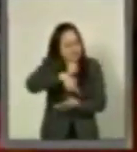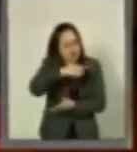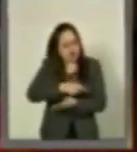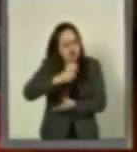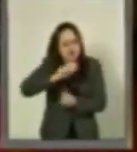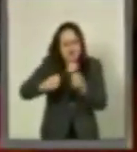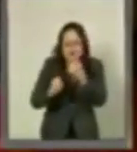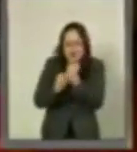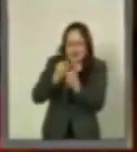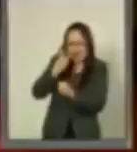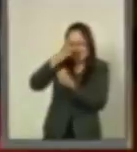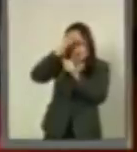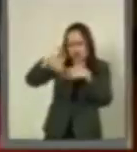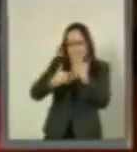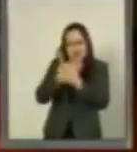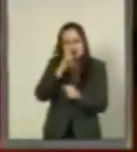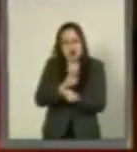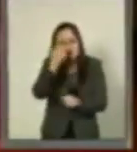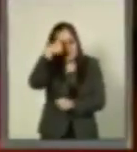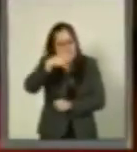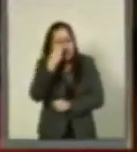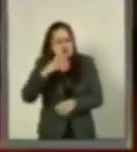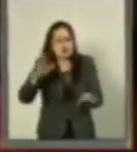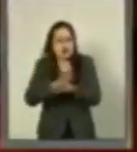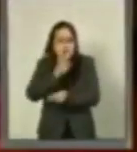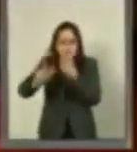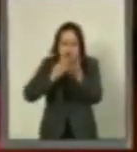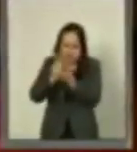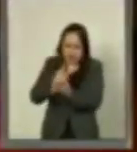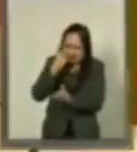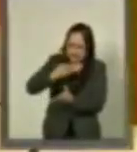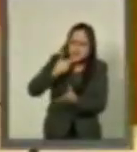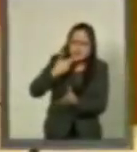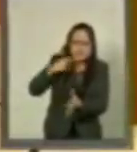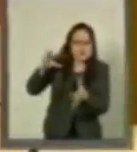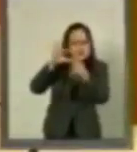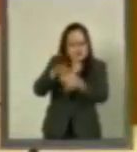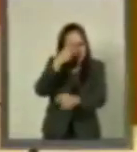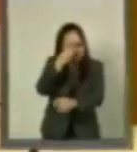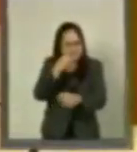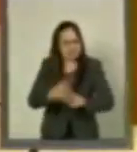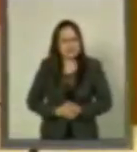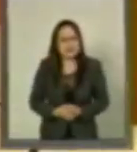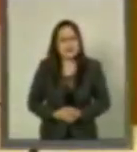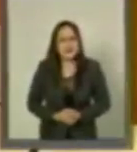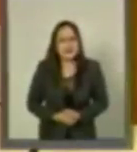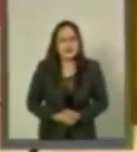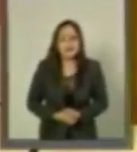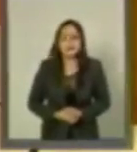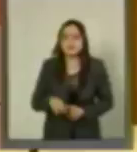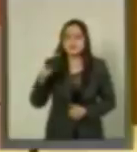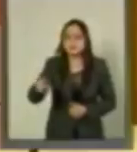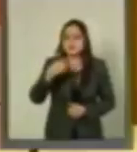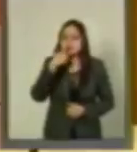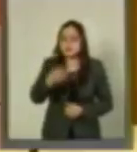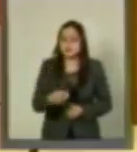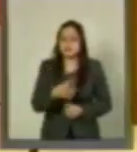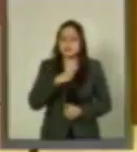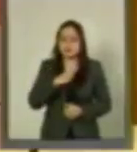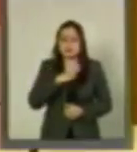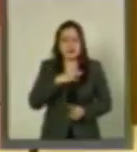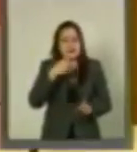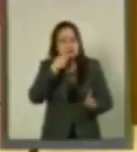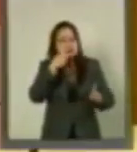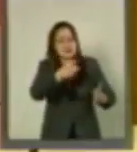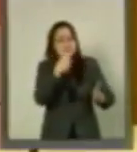respaldando. Para eso sirvió esta modificación. usted le pone de verdad un pero a la